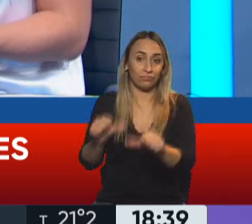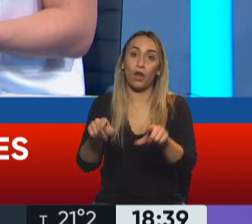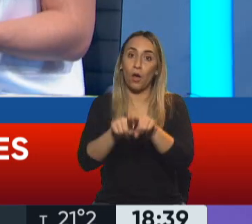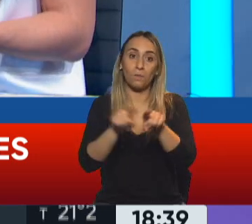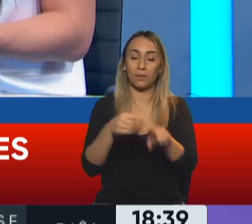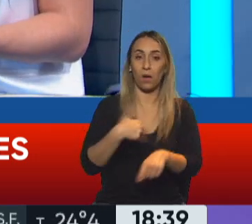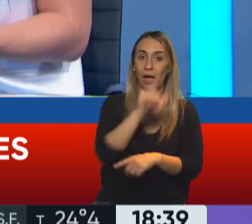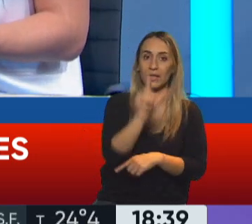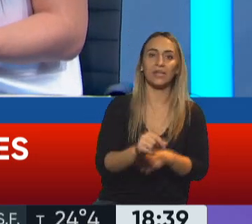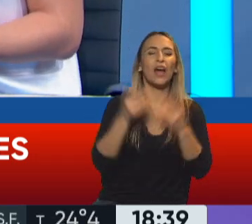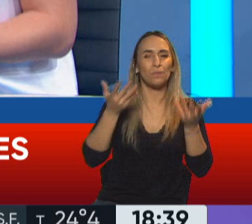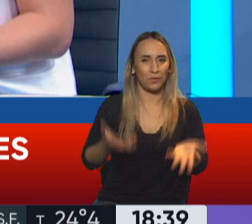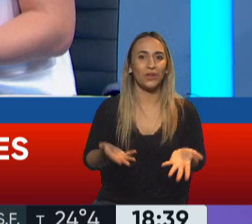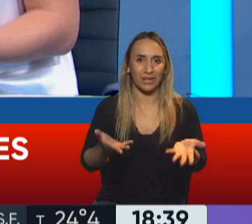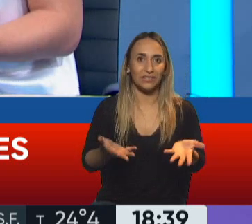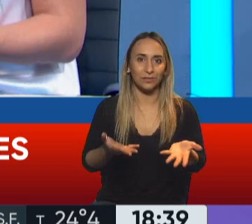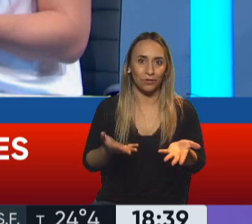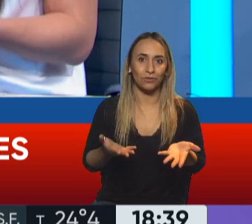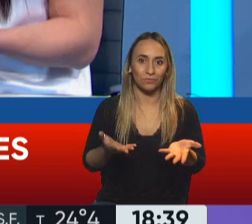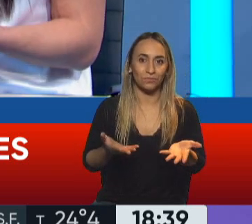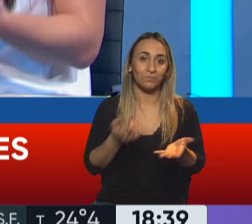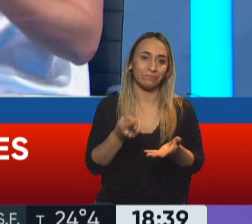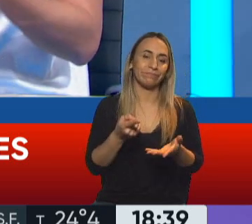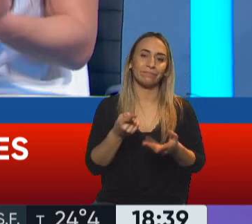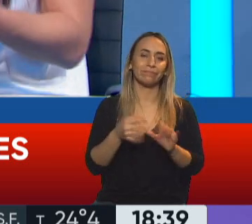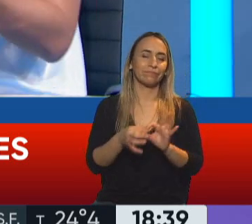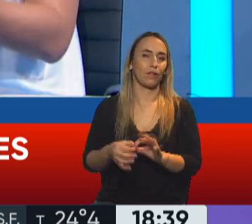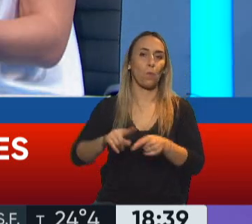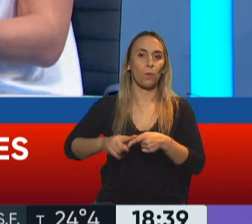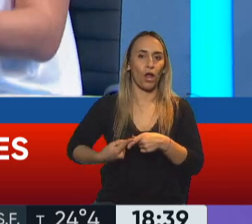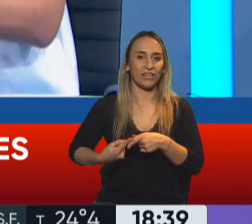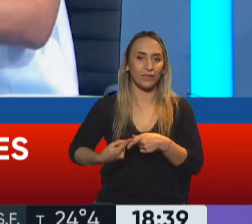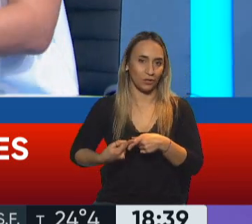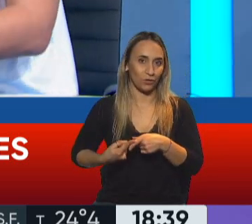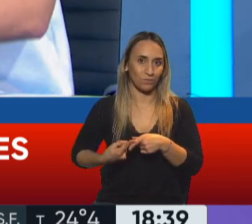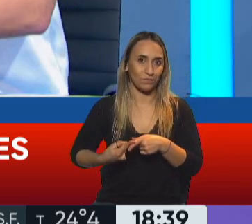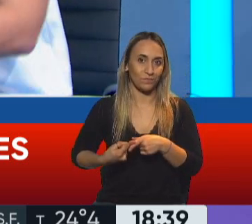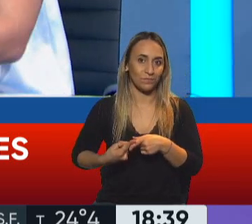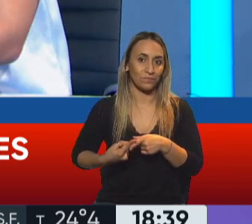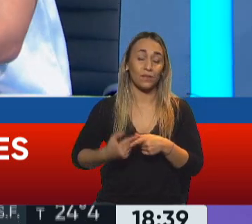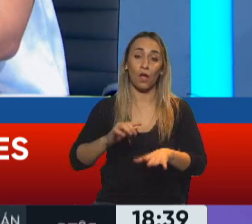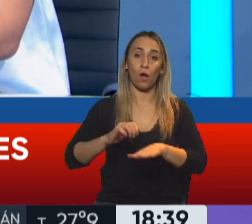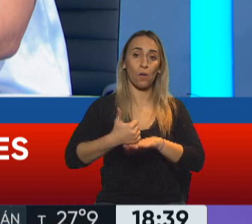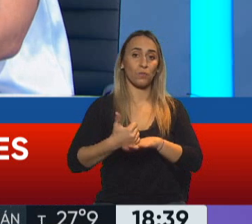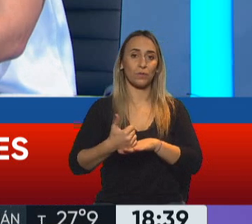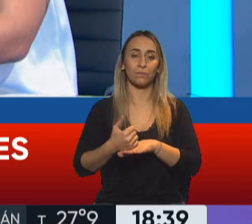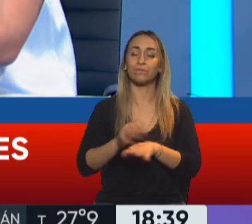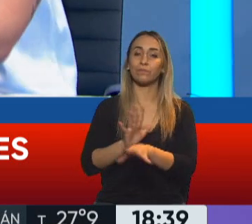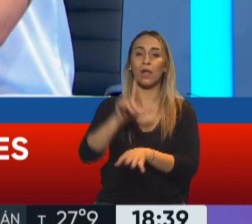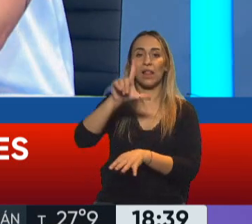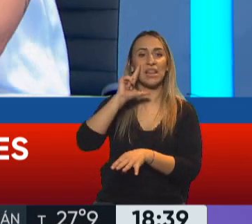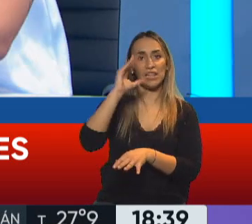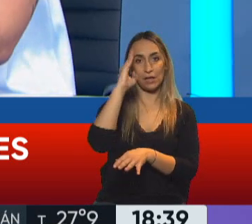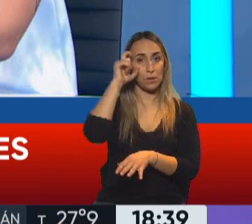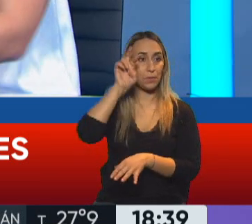Por eso, digamos, se entiende ahí sí solamente en clave política, que es como, bueno, una posición muy liberal por parte